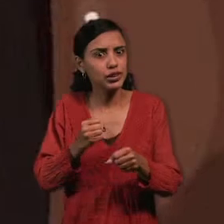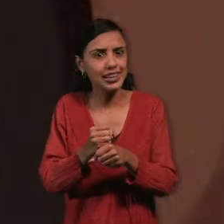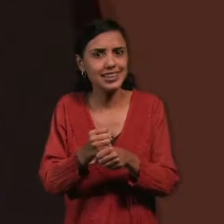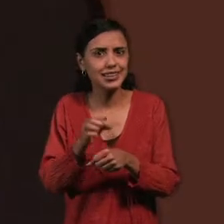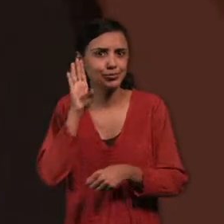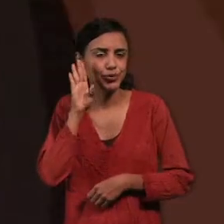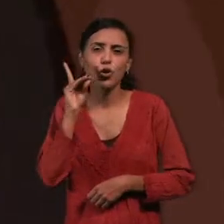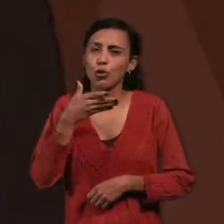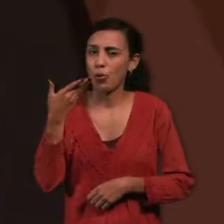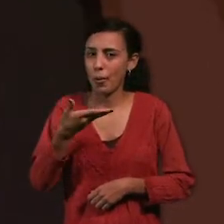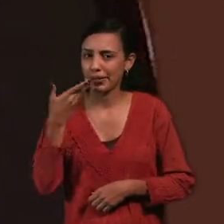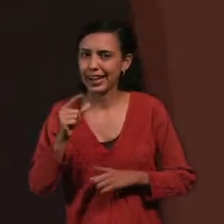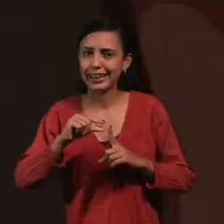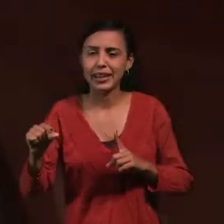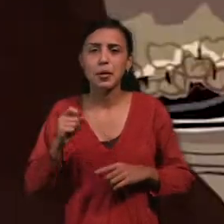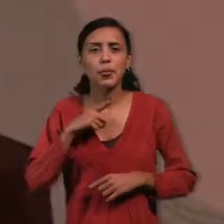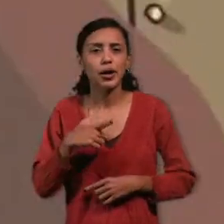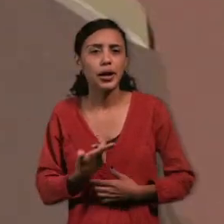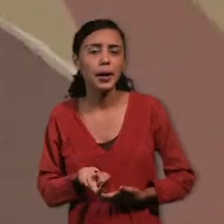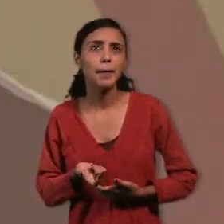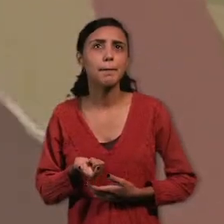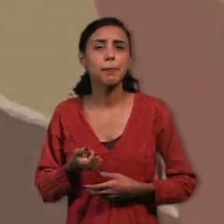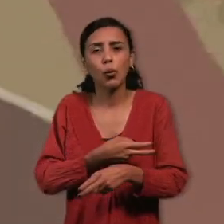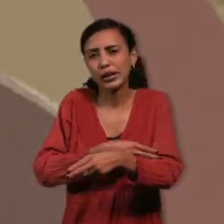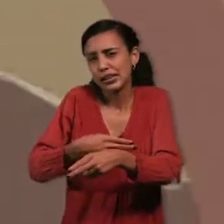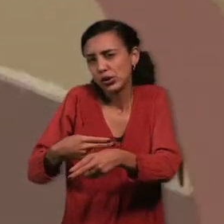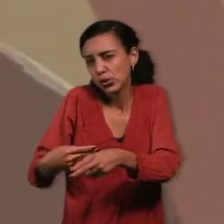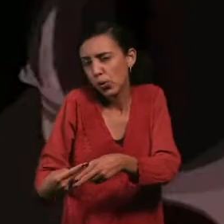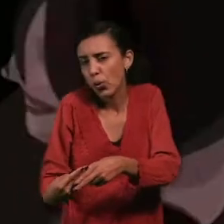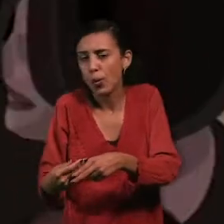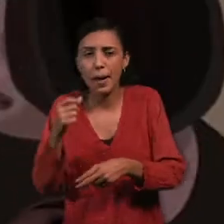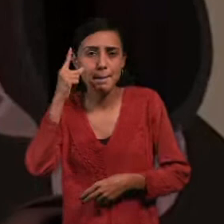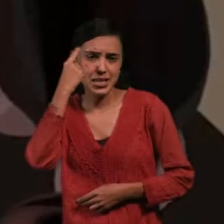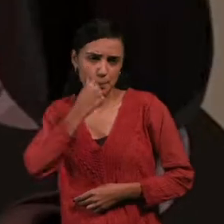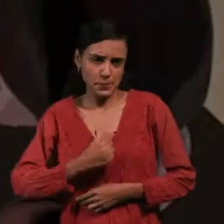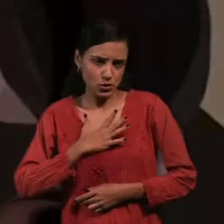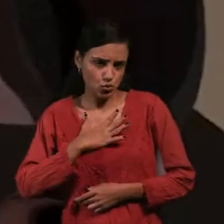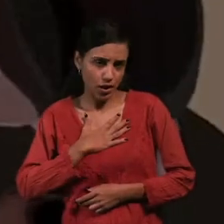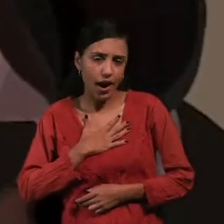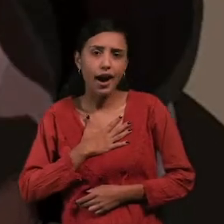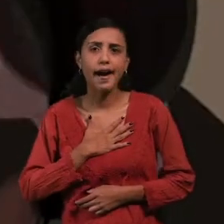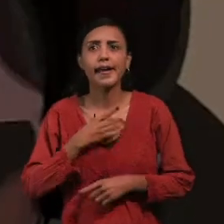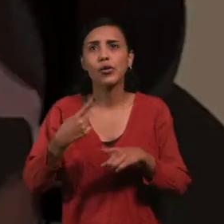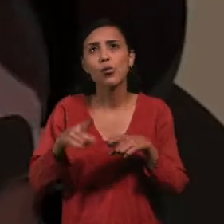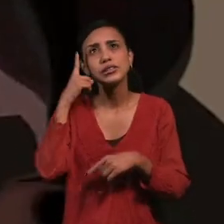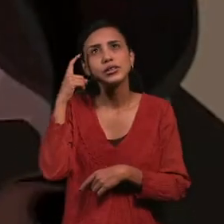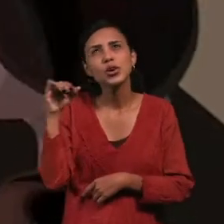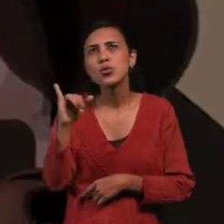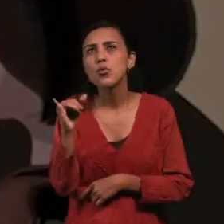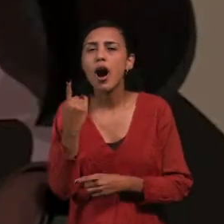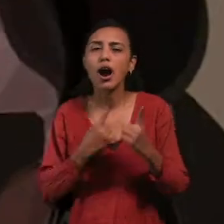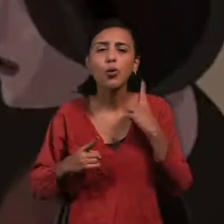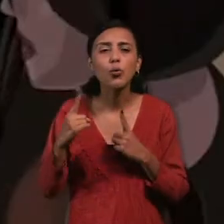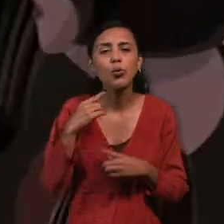en documentales, con temas como la reconstrucción de la memoria, experiencias personales y particulares, subjetividades,